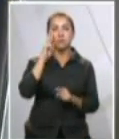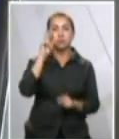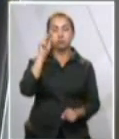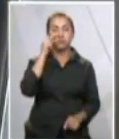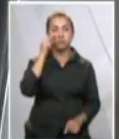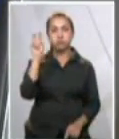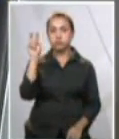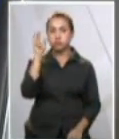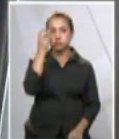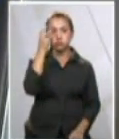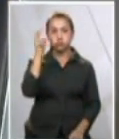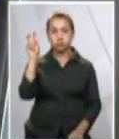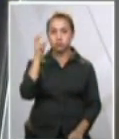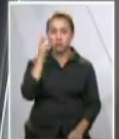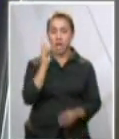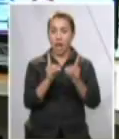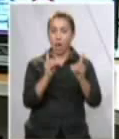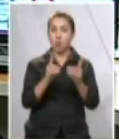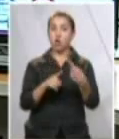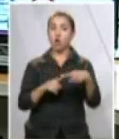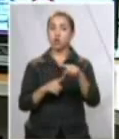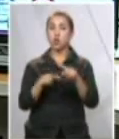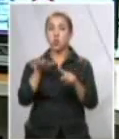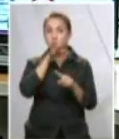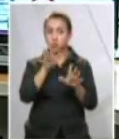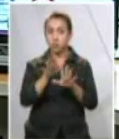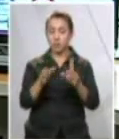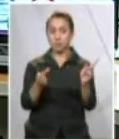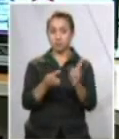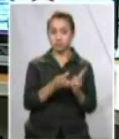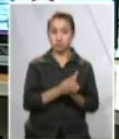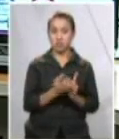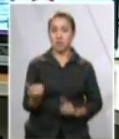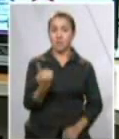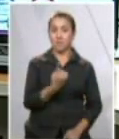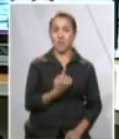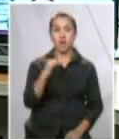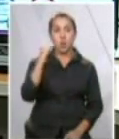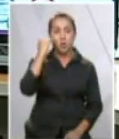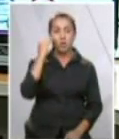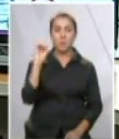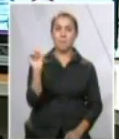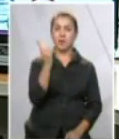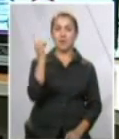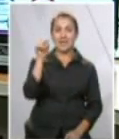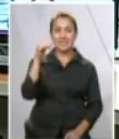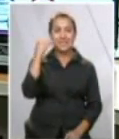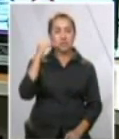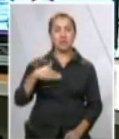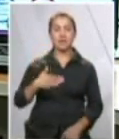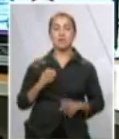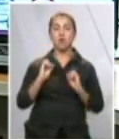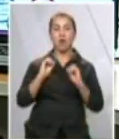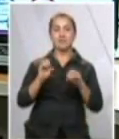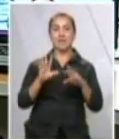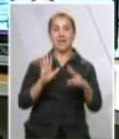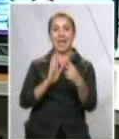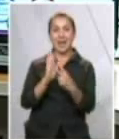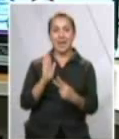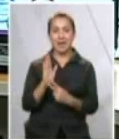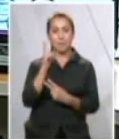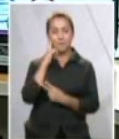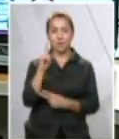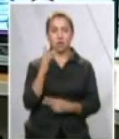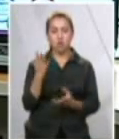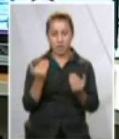de Alberto llegaron algunos otros usuarios. Llega un niño, la prioridad en ese momento era enseñarle a leer, pero los